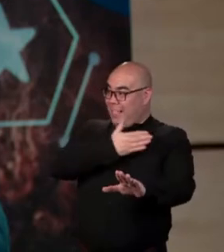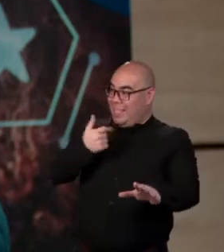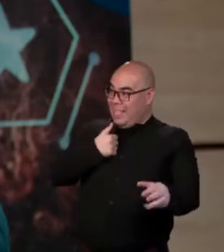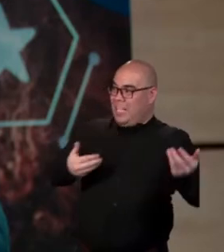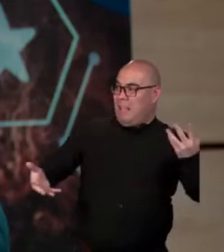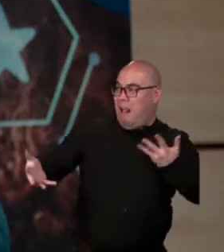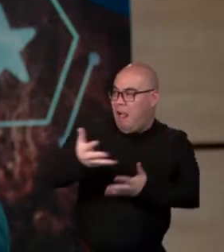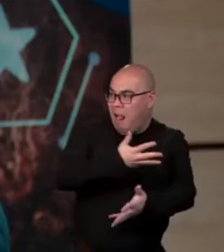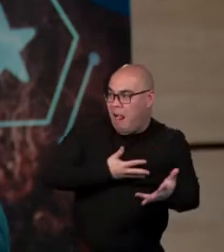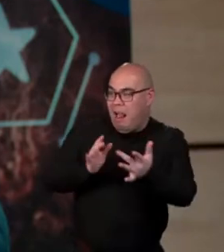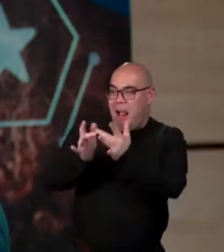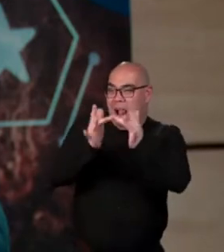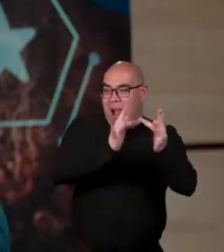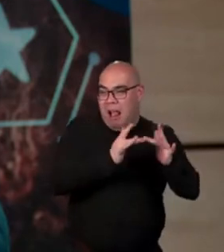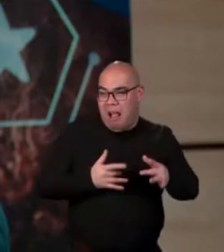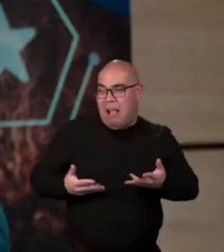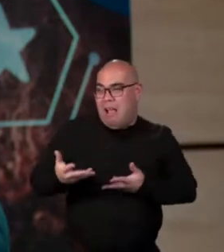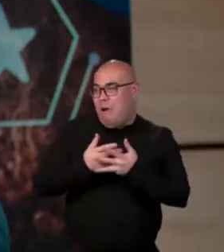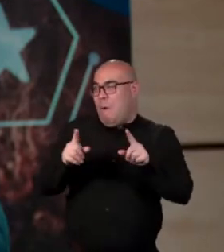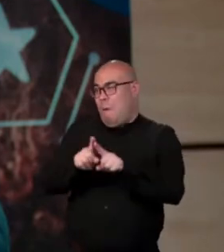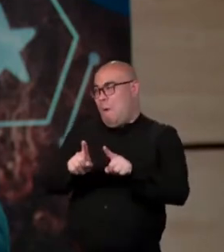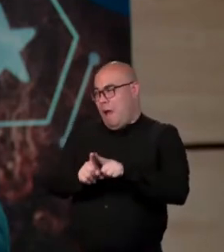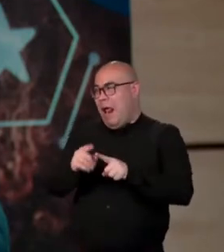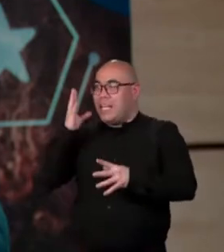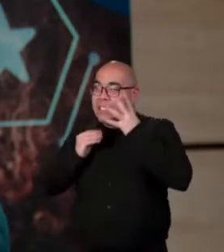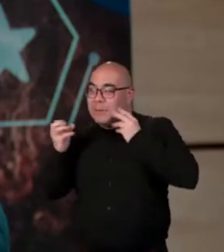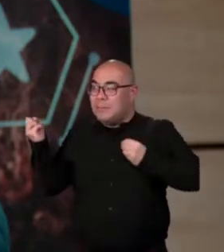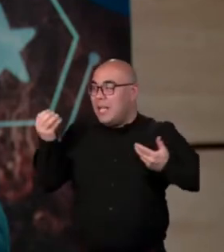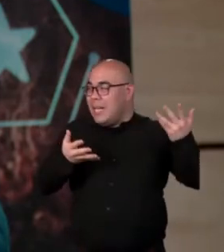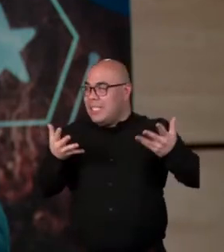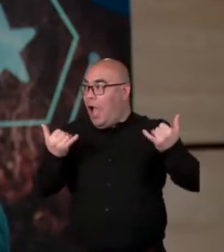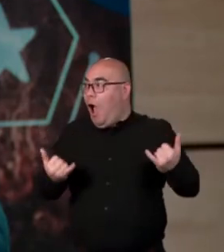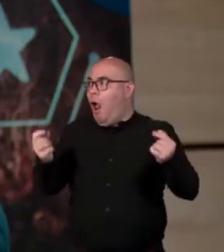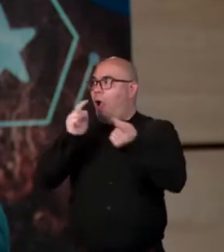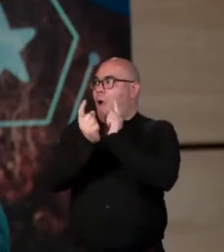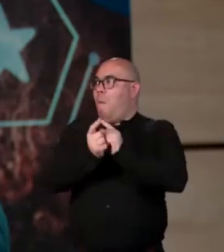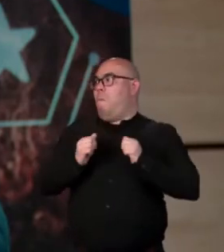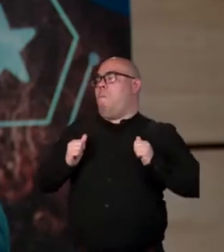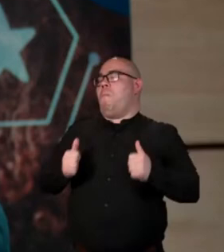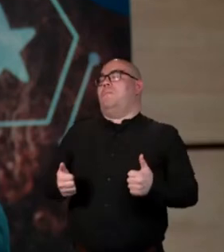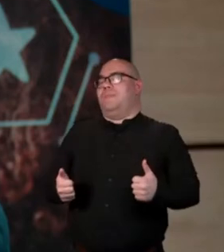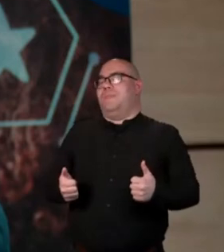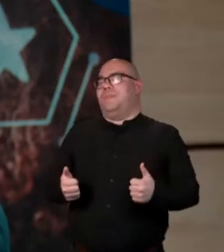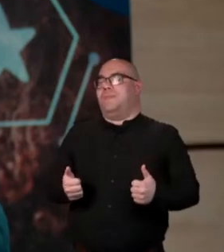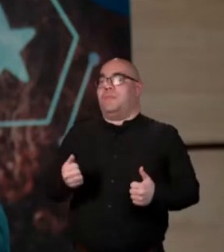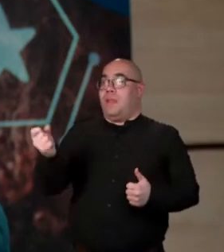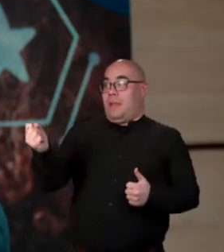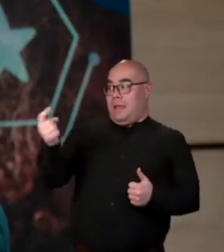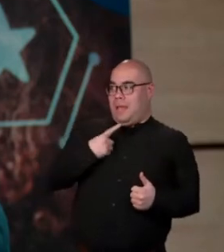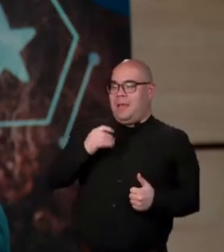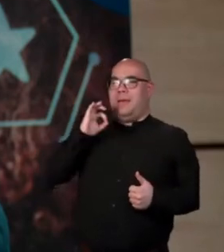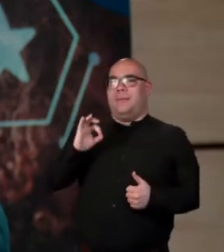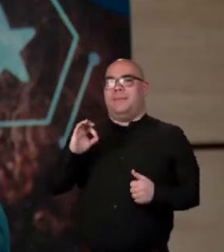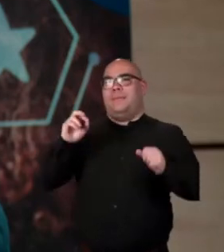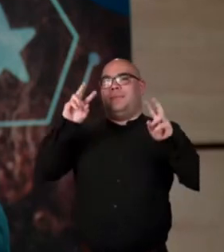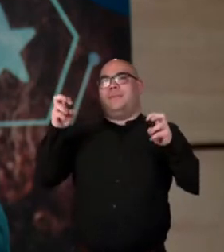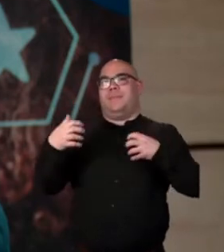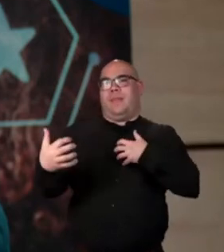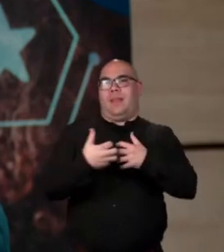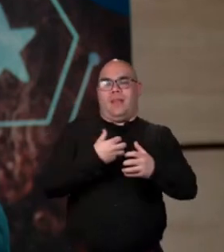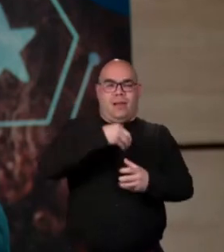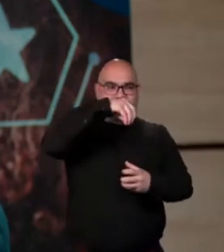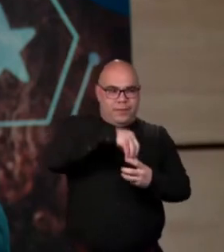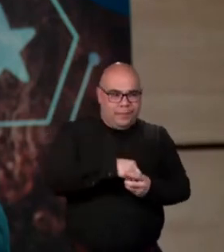de compartir experiencias y pues ahora nos podemos encontrar la pregunta específica hacia los sistemas internos de